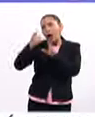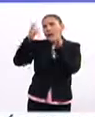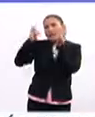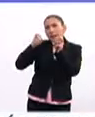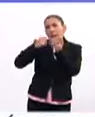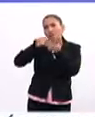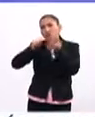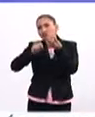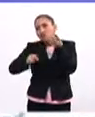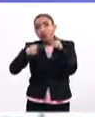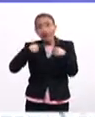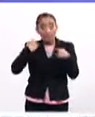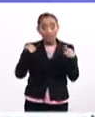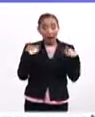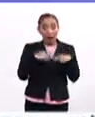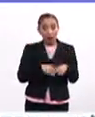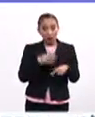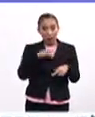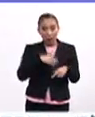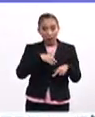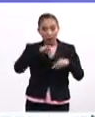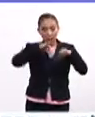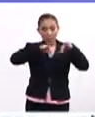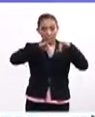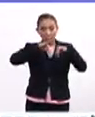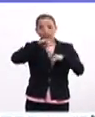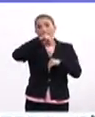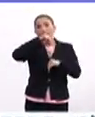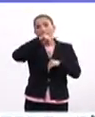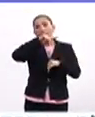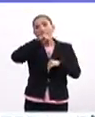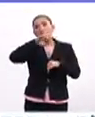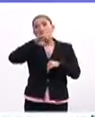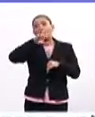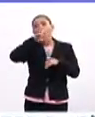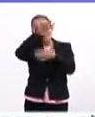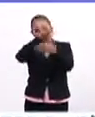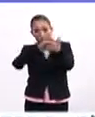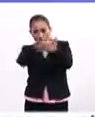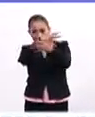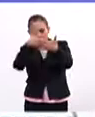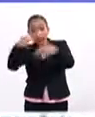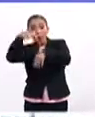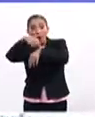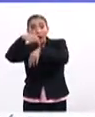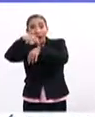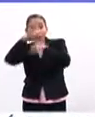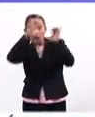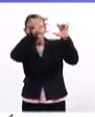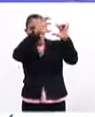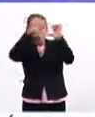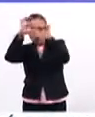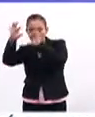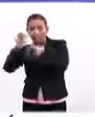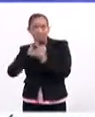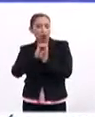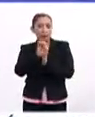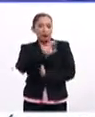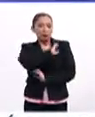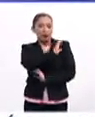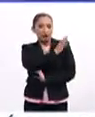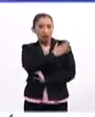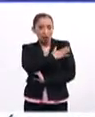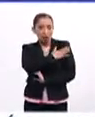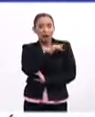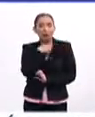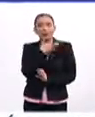las asignaturas. Hay un mapa curricular y una carga horaria específica que cumplir. Por ejemplo, español, pues